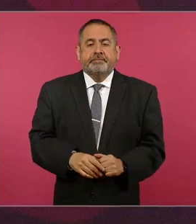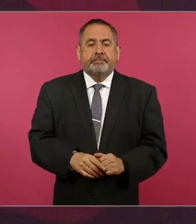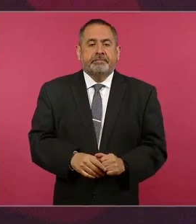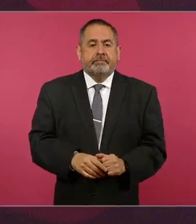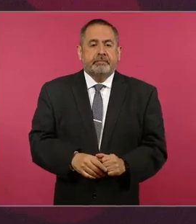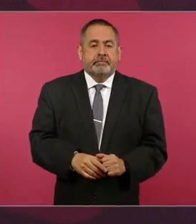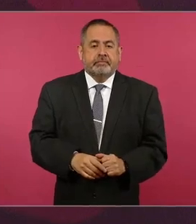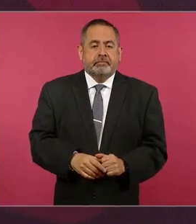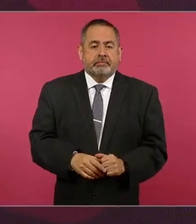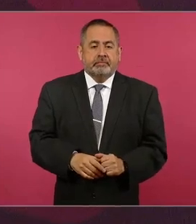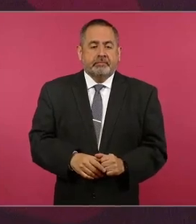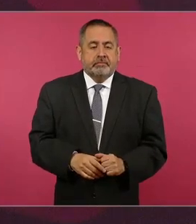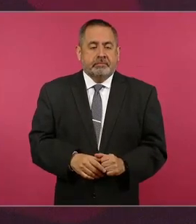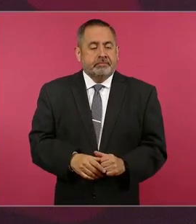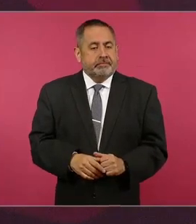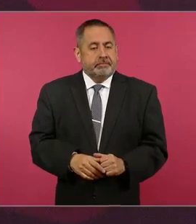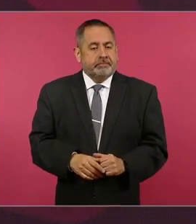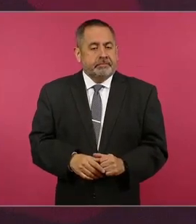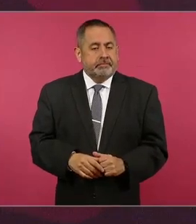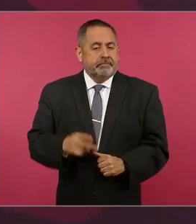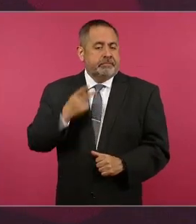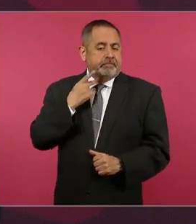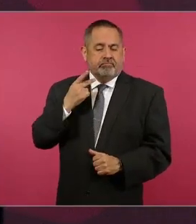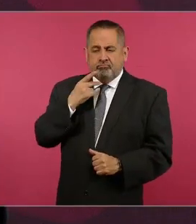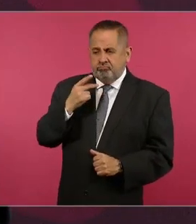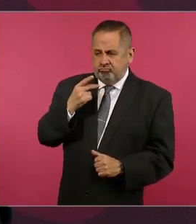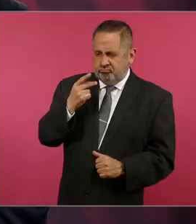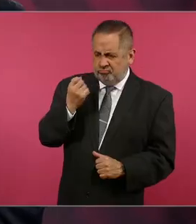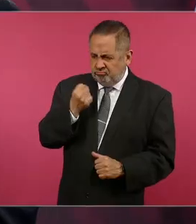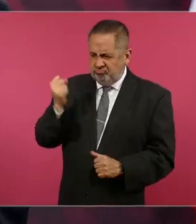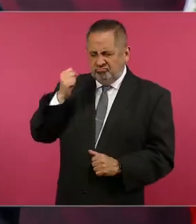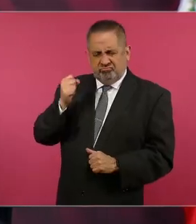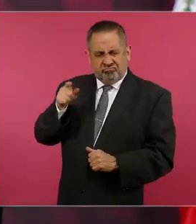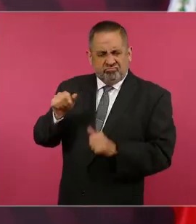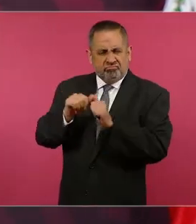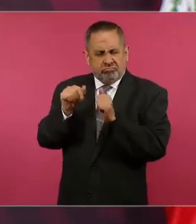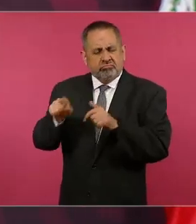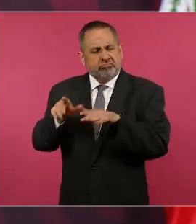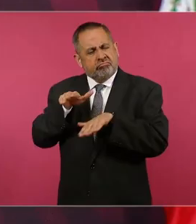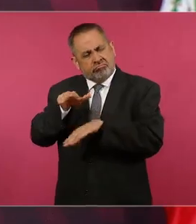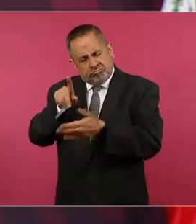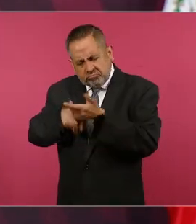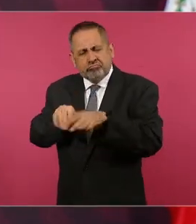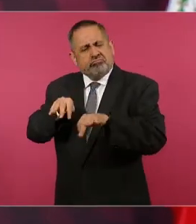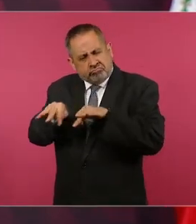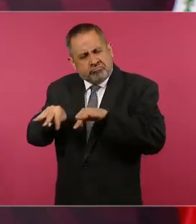no hablemos que sea una ciencia sea arte es un oficio